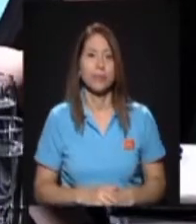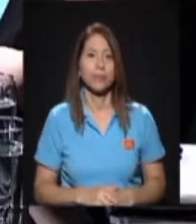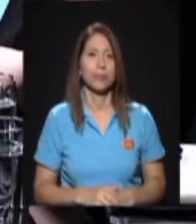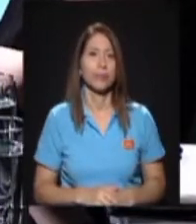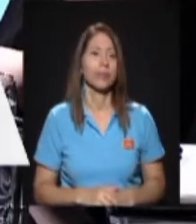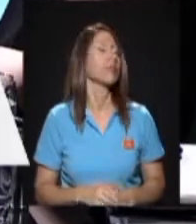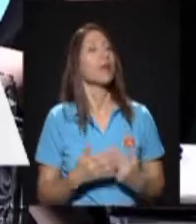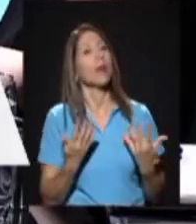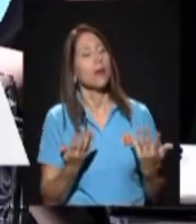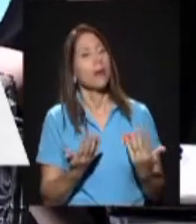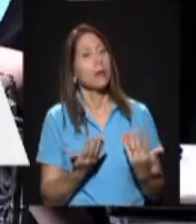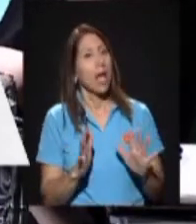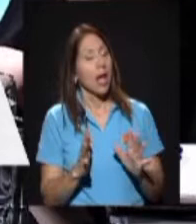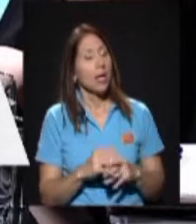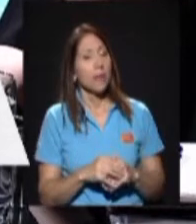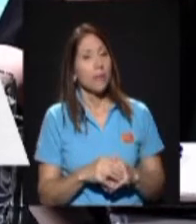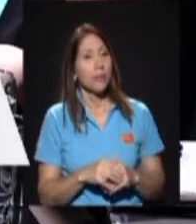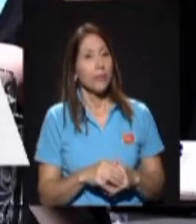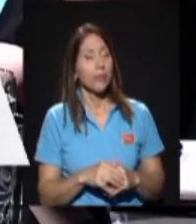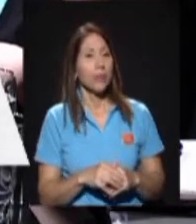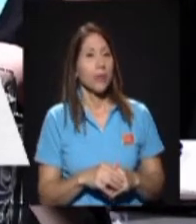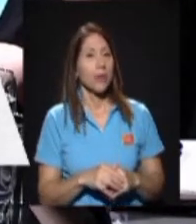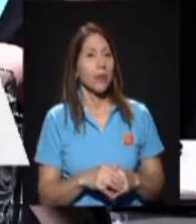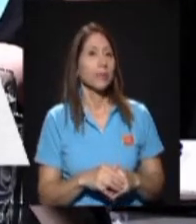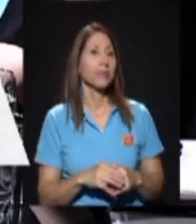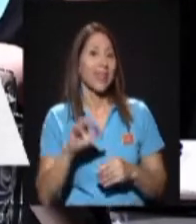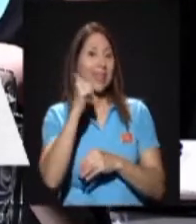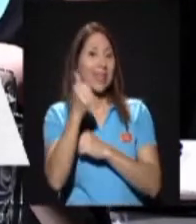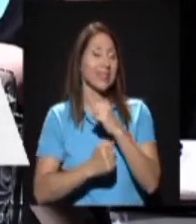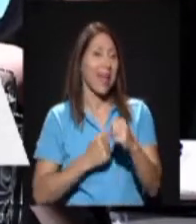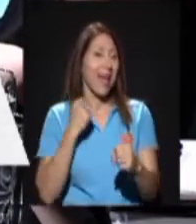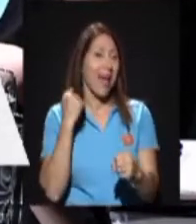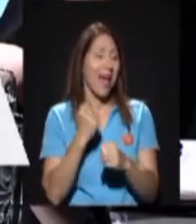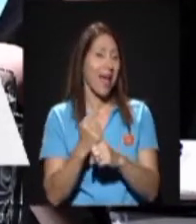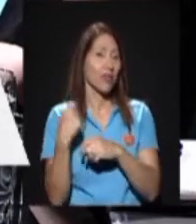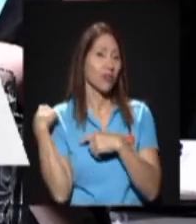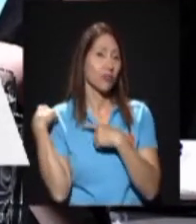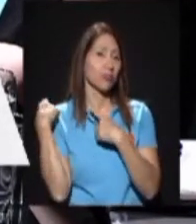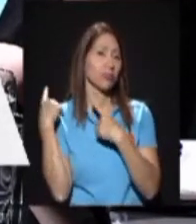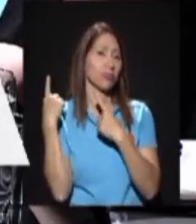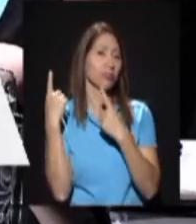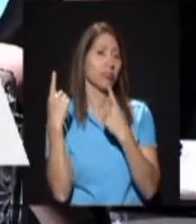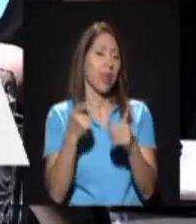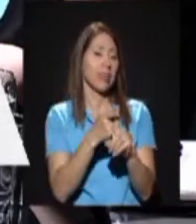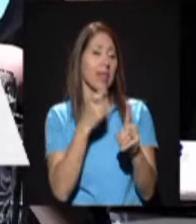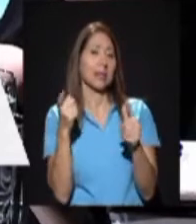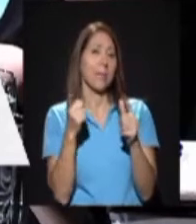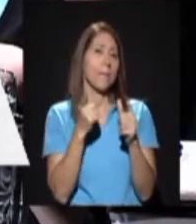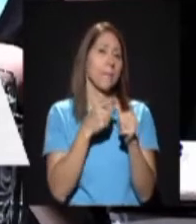Ya que ha llovido por 10 años desde la impresión original del